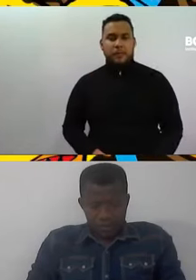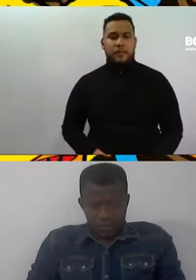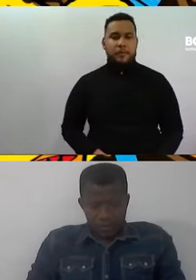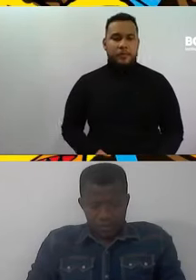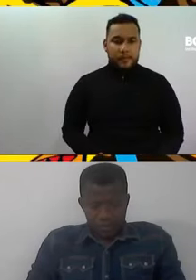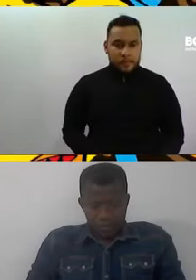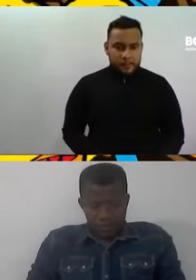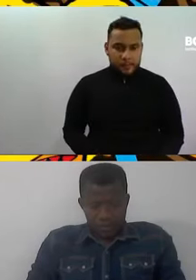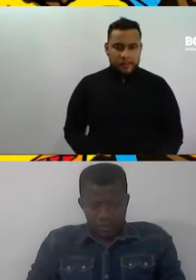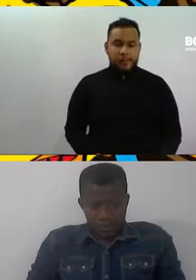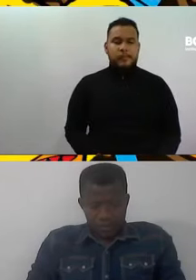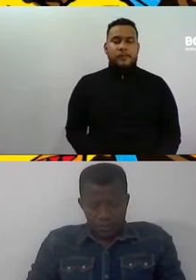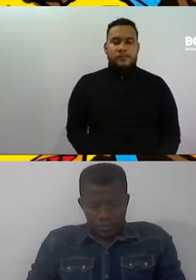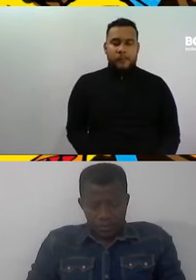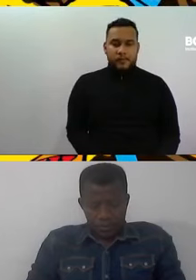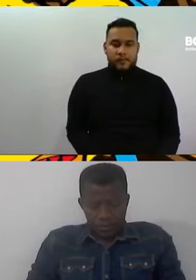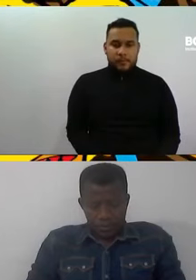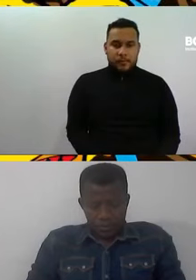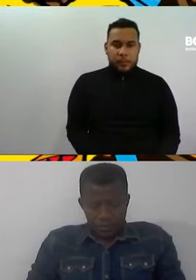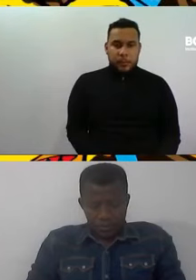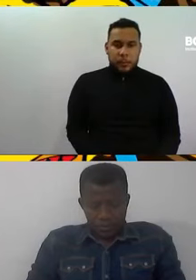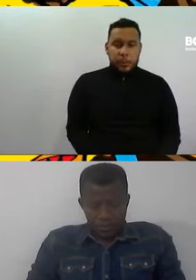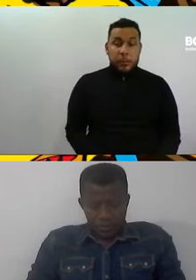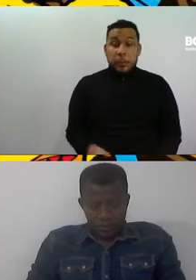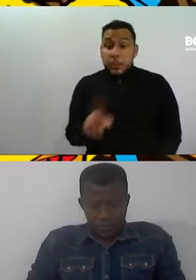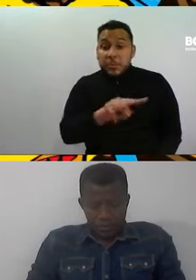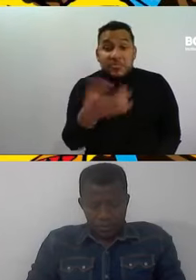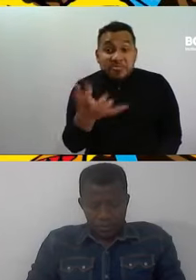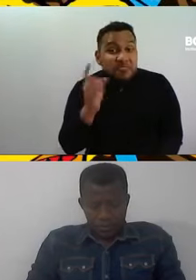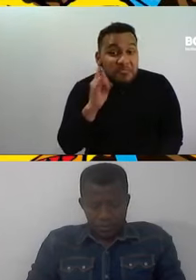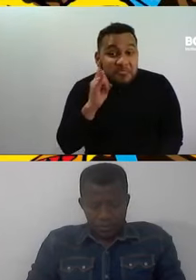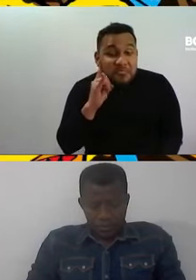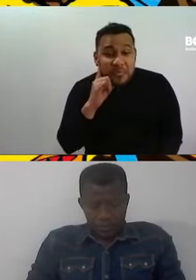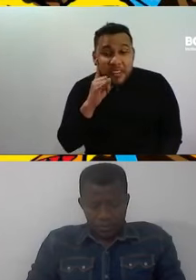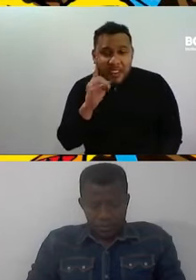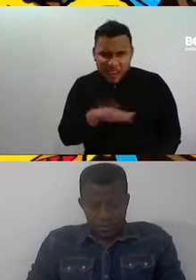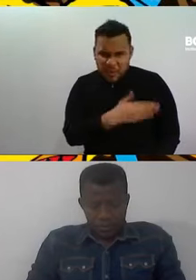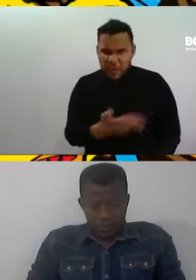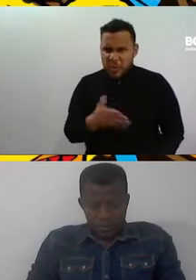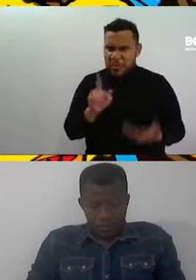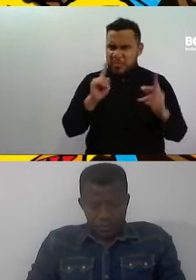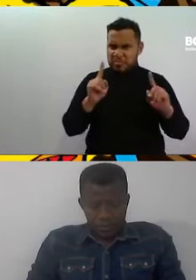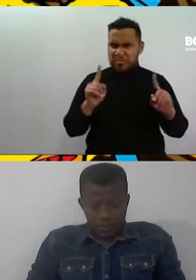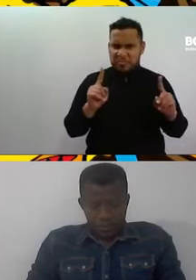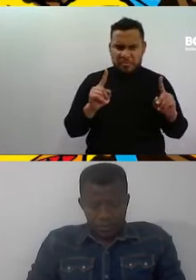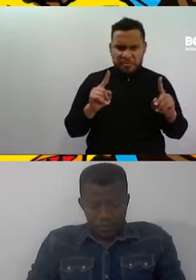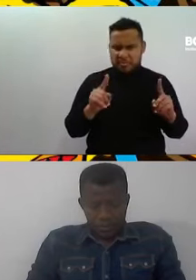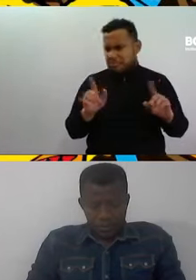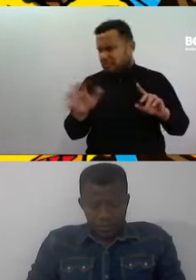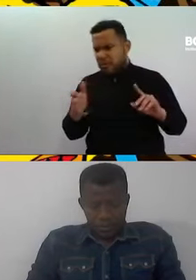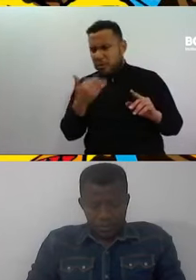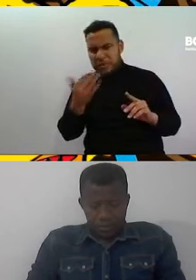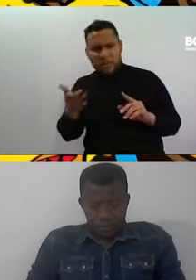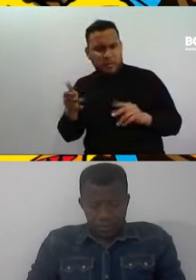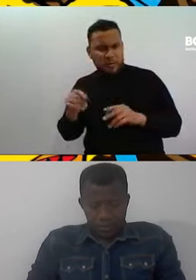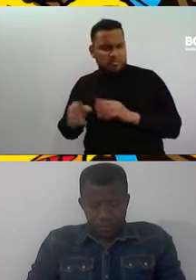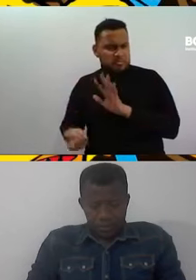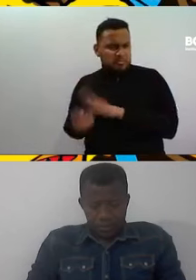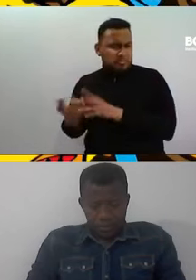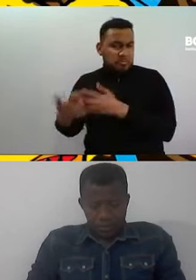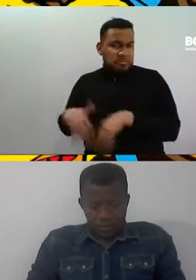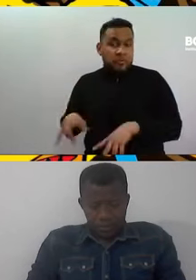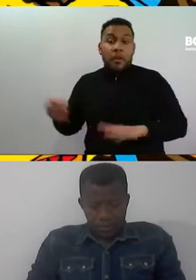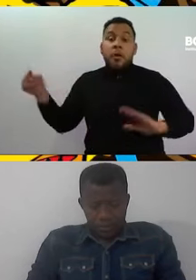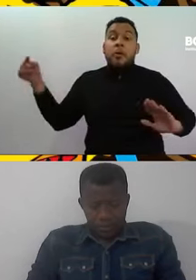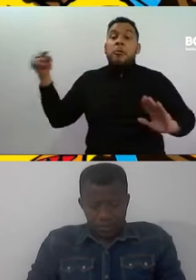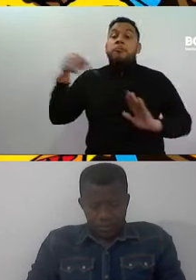majanar y la abuela. Y los que quieran seguir escuchándolo, entonces yo creo que la grabó como que con disco fuente y por ahí se profundiza. Es un